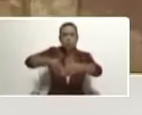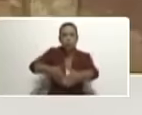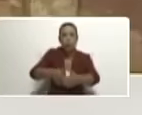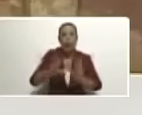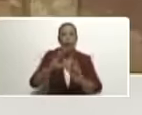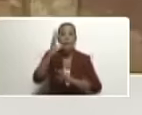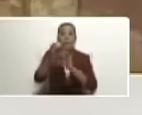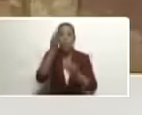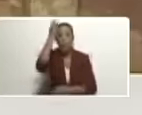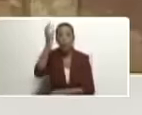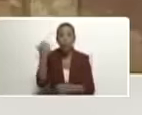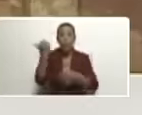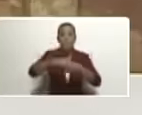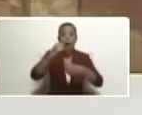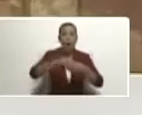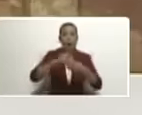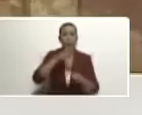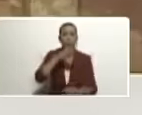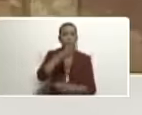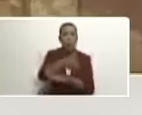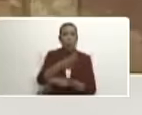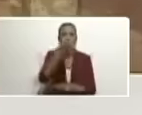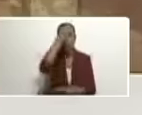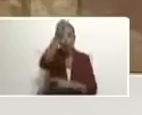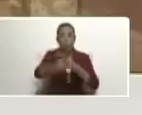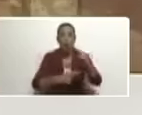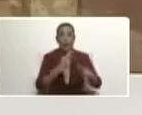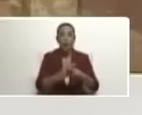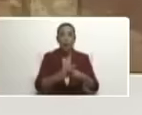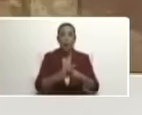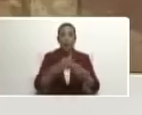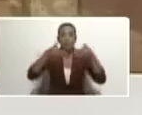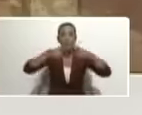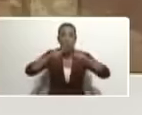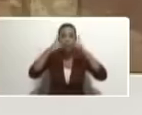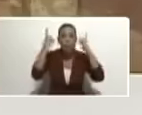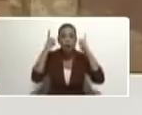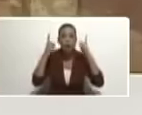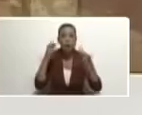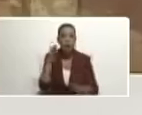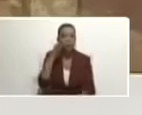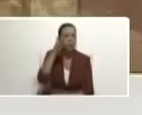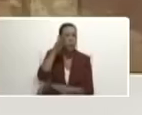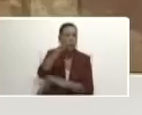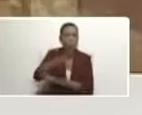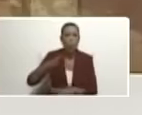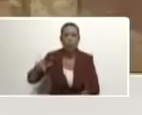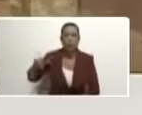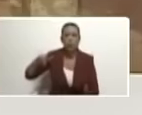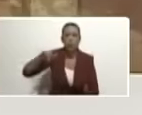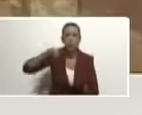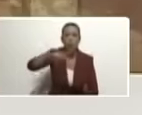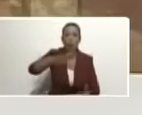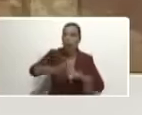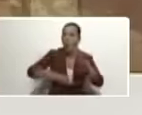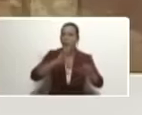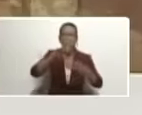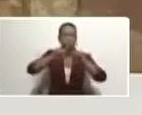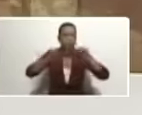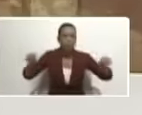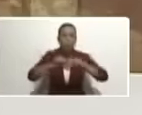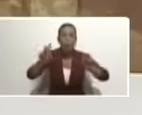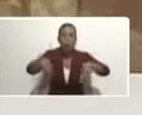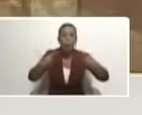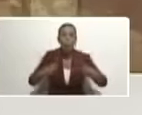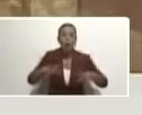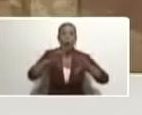puerto de Maracaibo, Puerto Cabello, el puerto de La Guaira, con la idea de destruirlo y luego